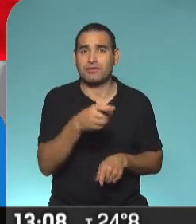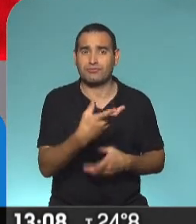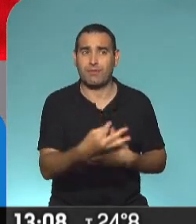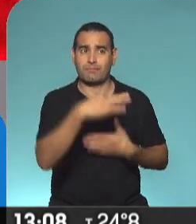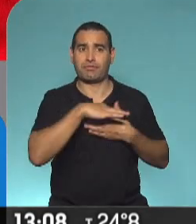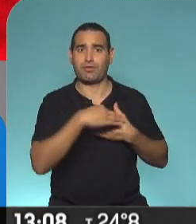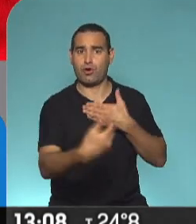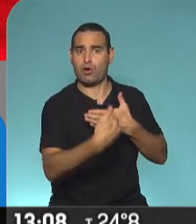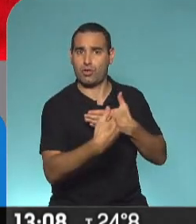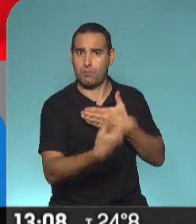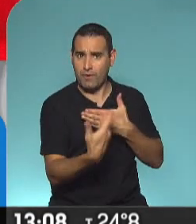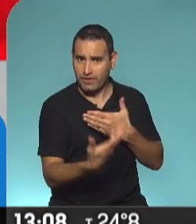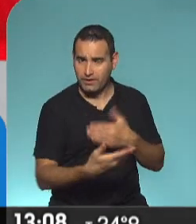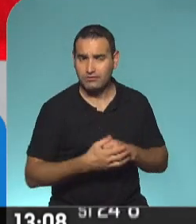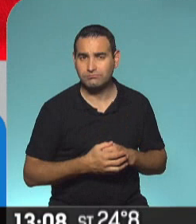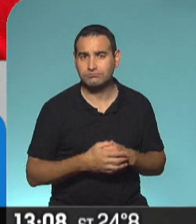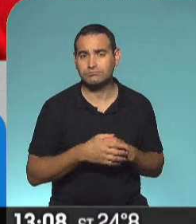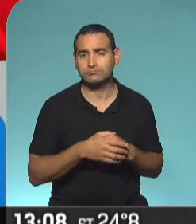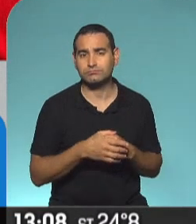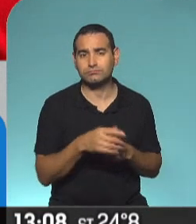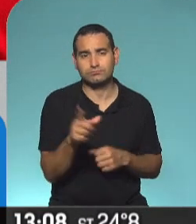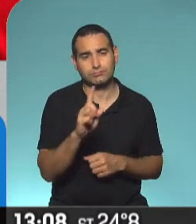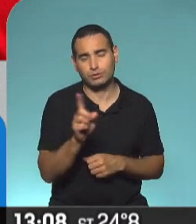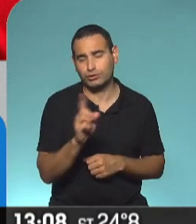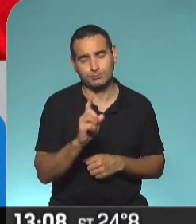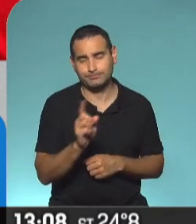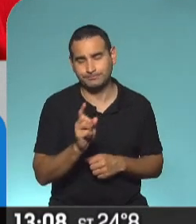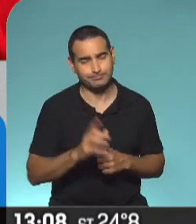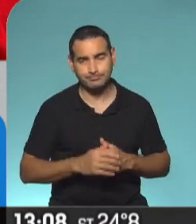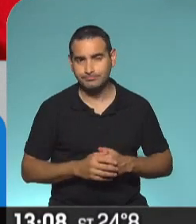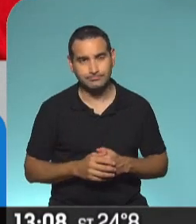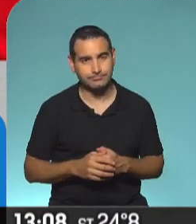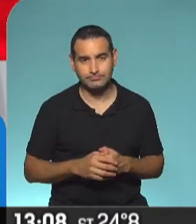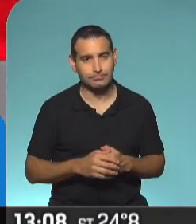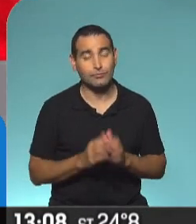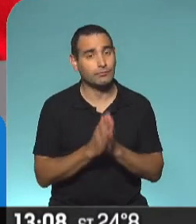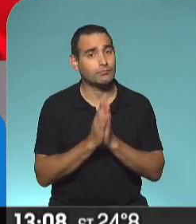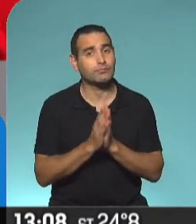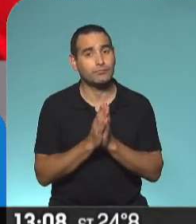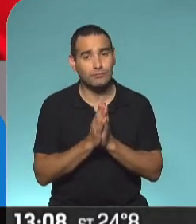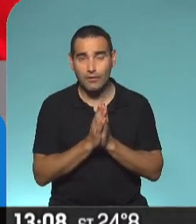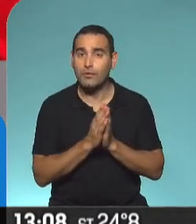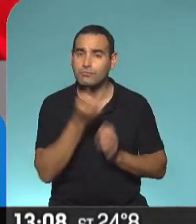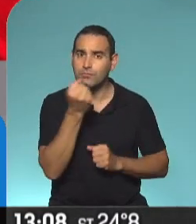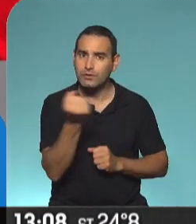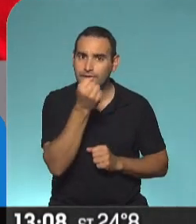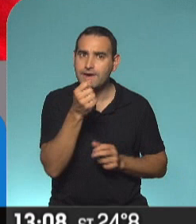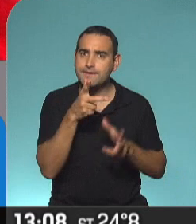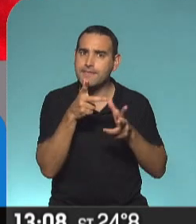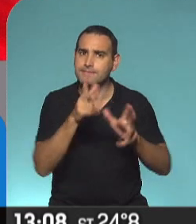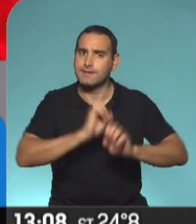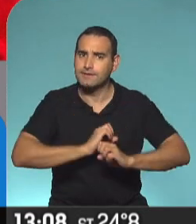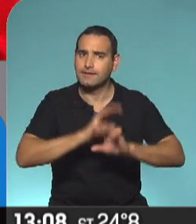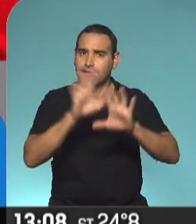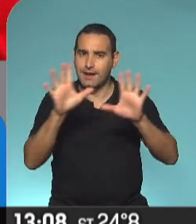contagio? No. Absolutamente no, por favor. Eso es muy importante que lo dejen en